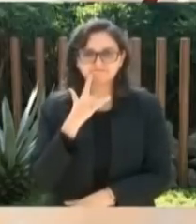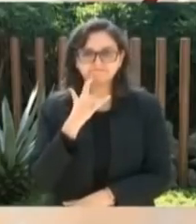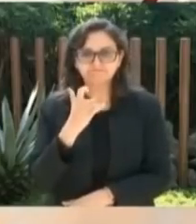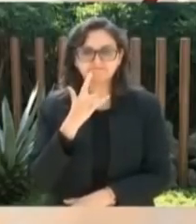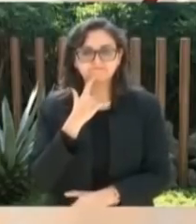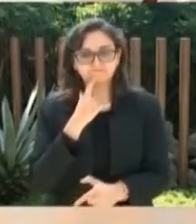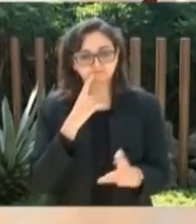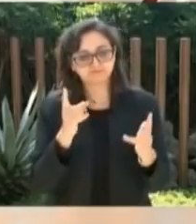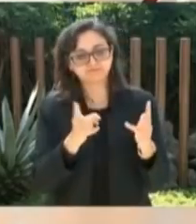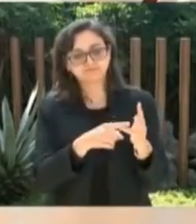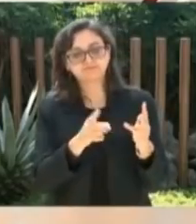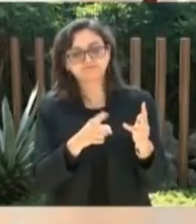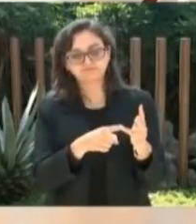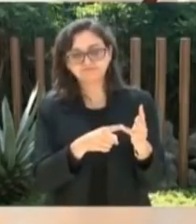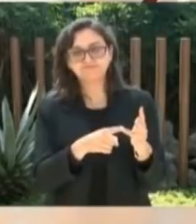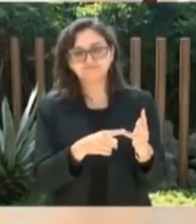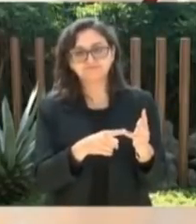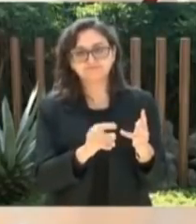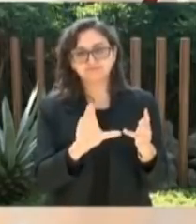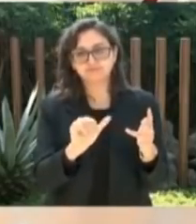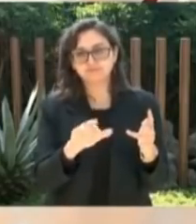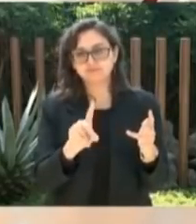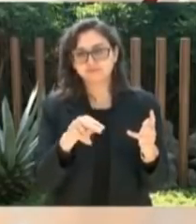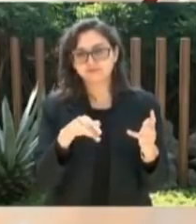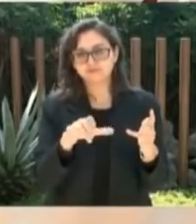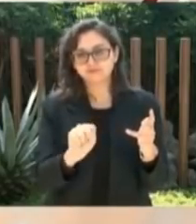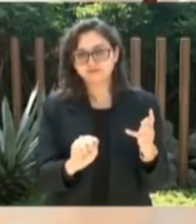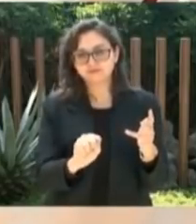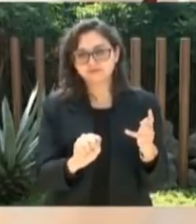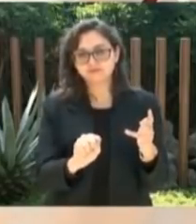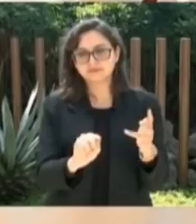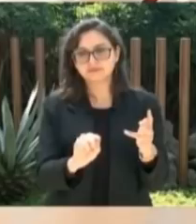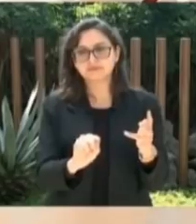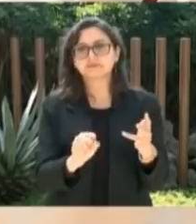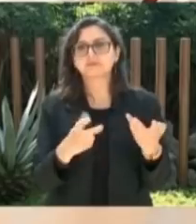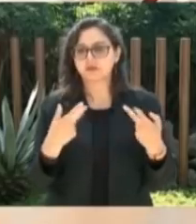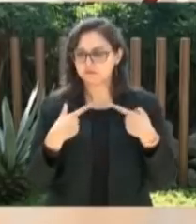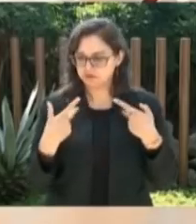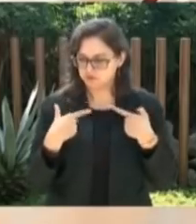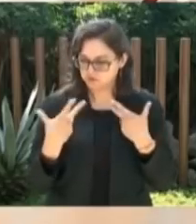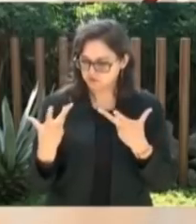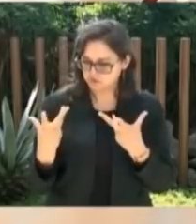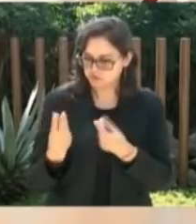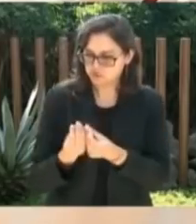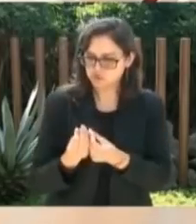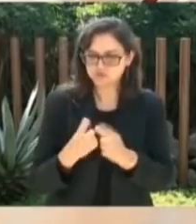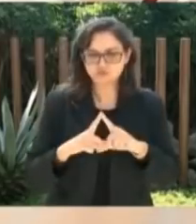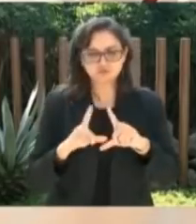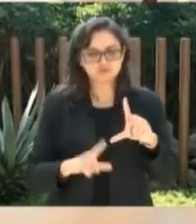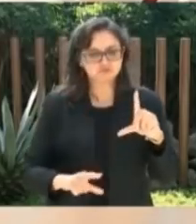Y el presidente Cárdenas, popular y patriota,